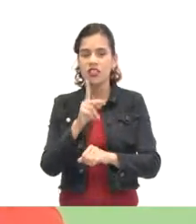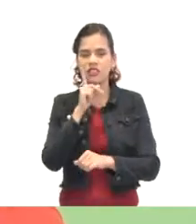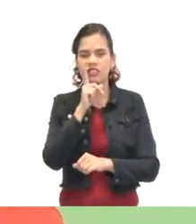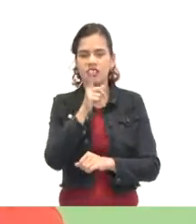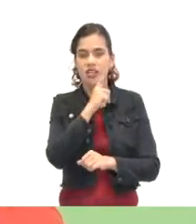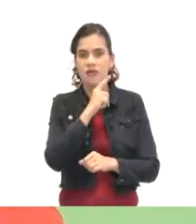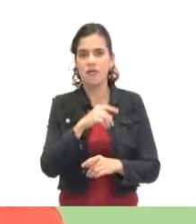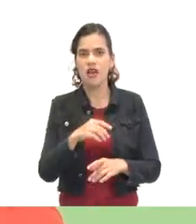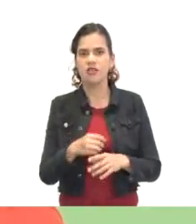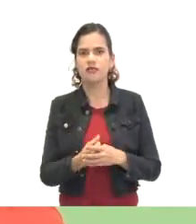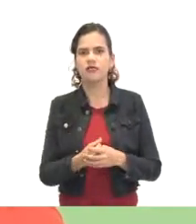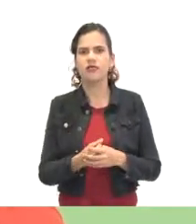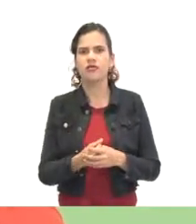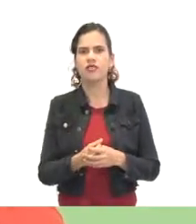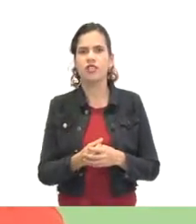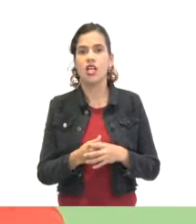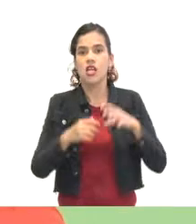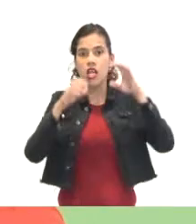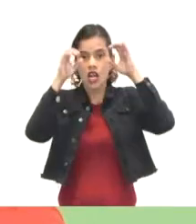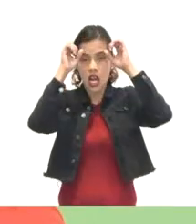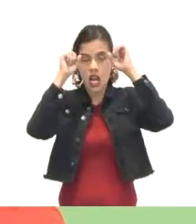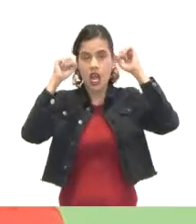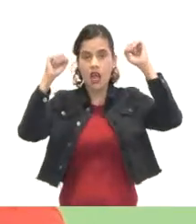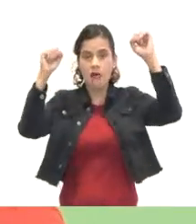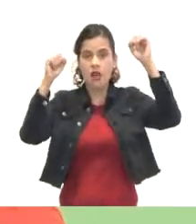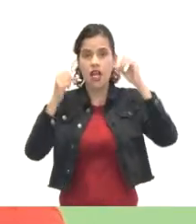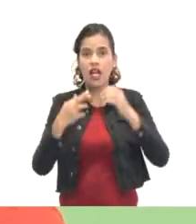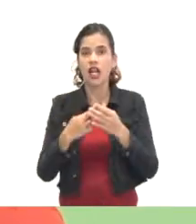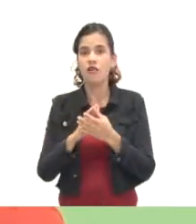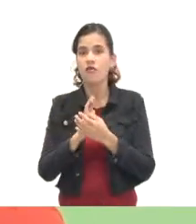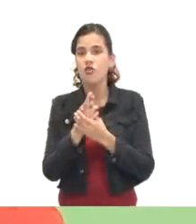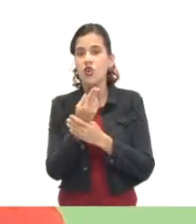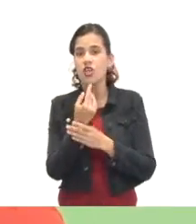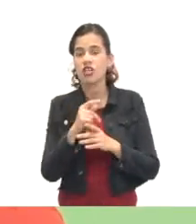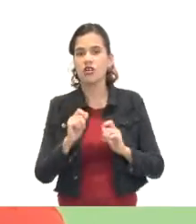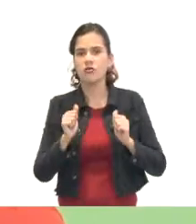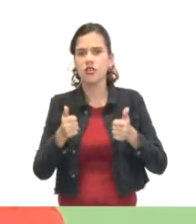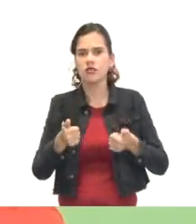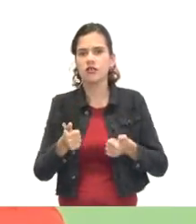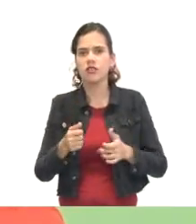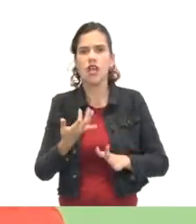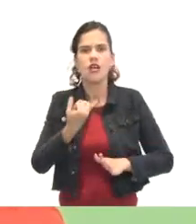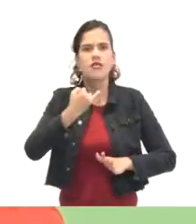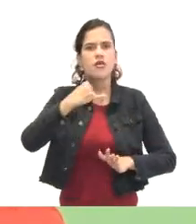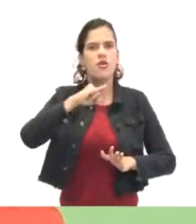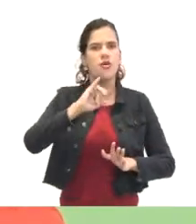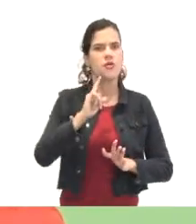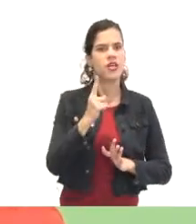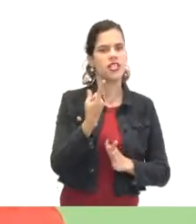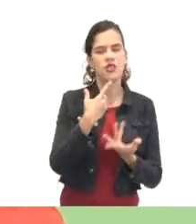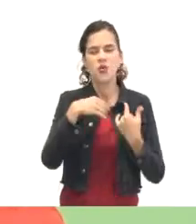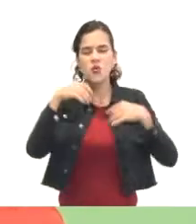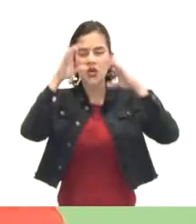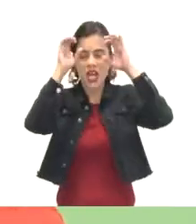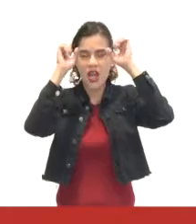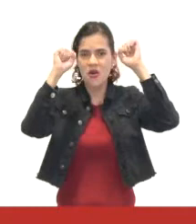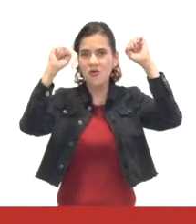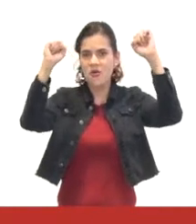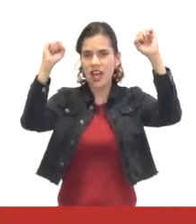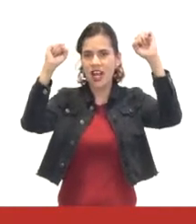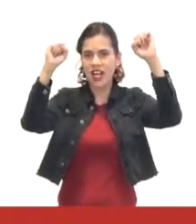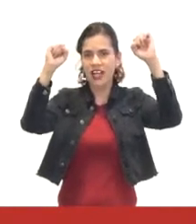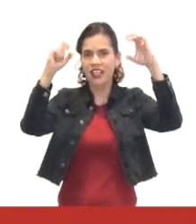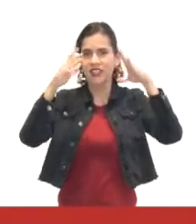llama La Vaca Flor y comienza así. Érase una vez una vaca de